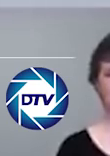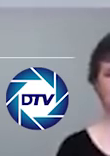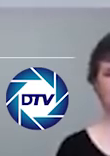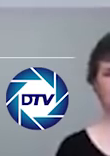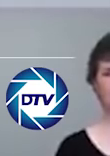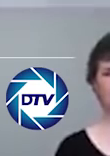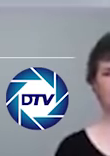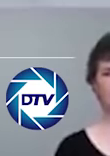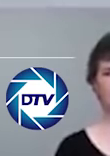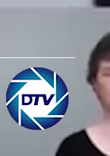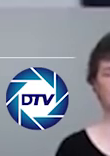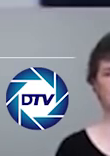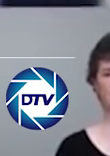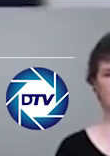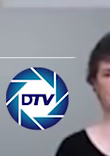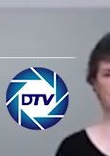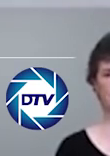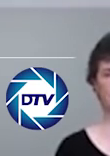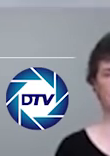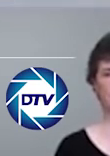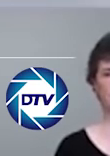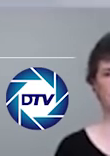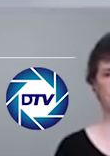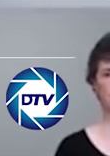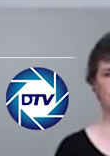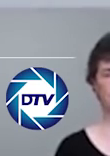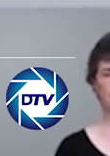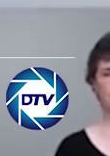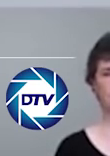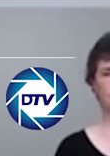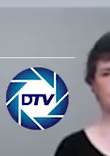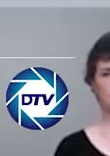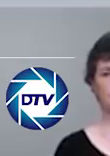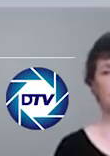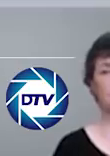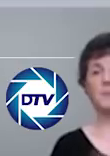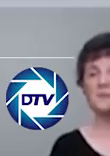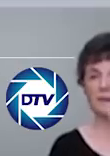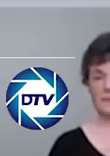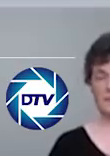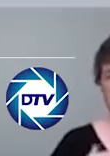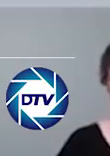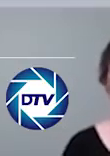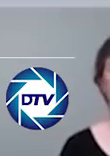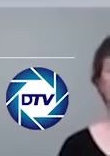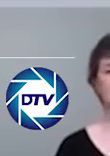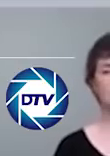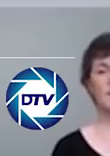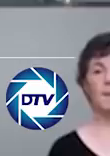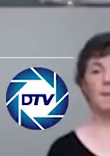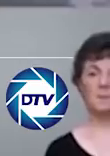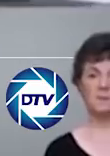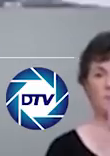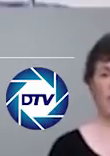conseguido en muy buena medida no hay medios como el suyo como el programa de ana rosa' en fin y